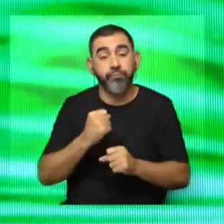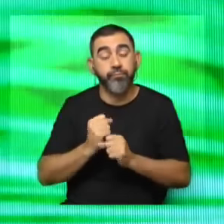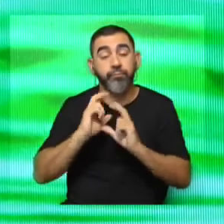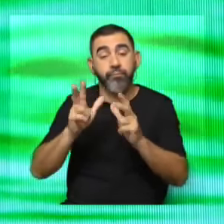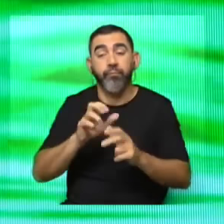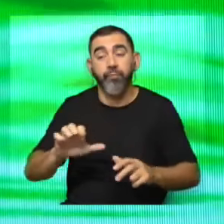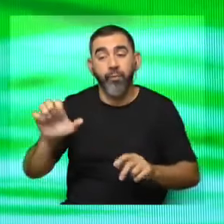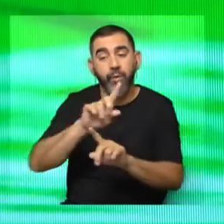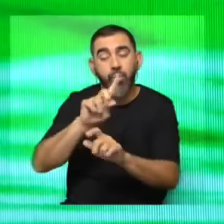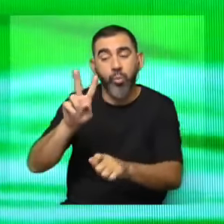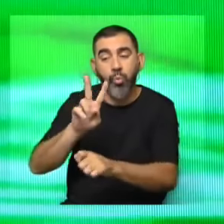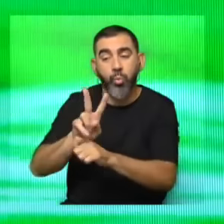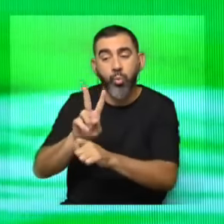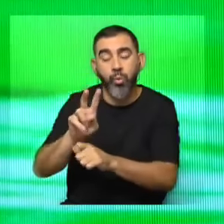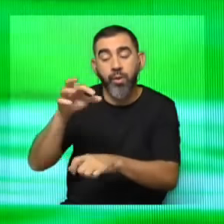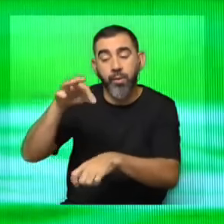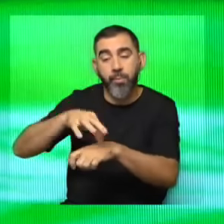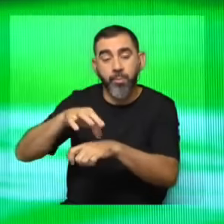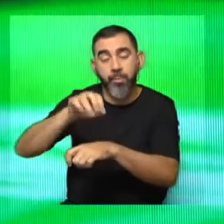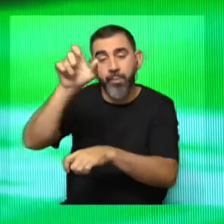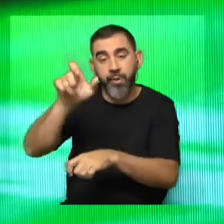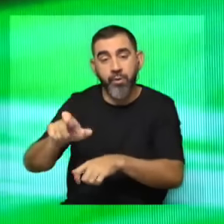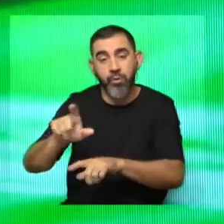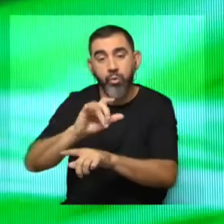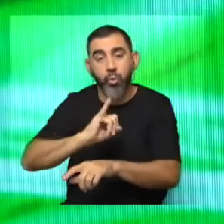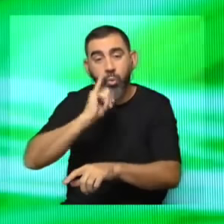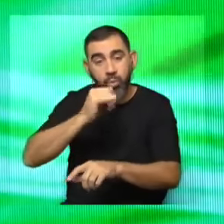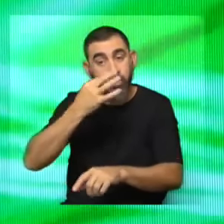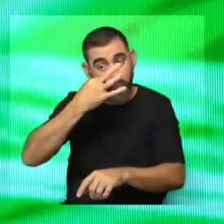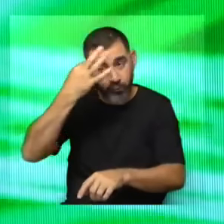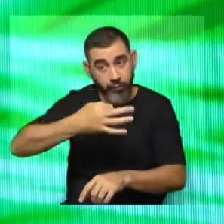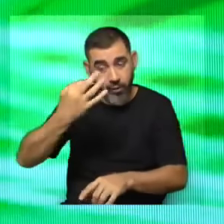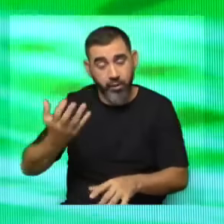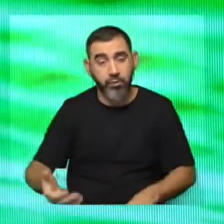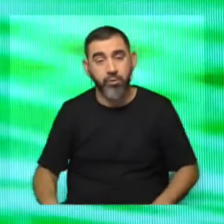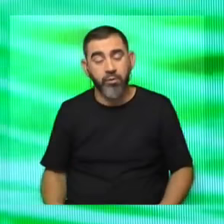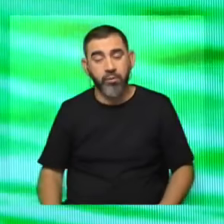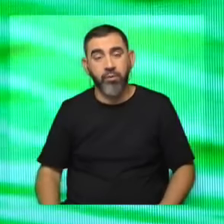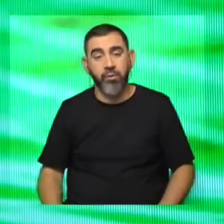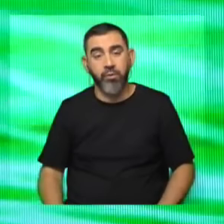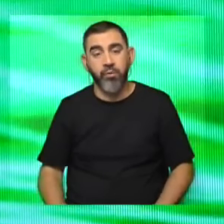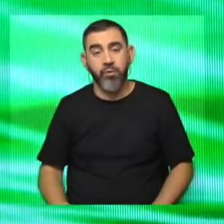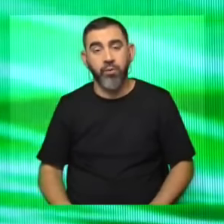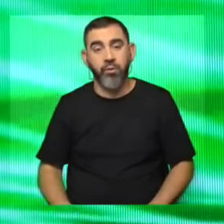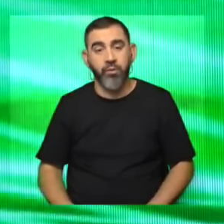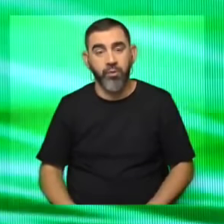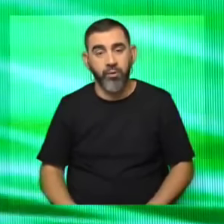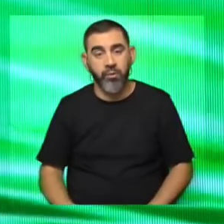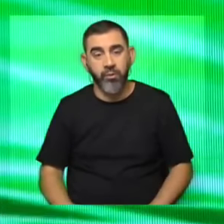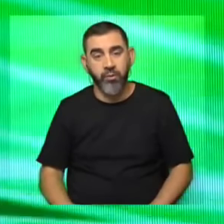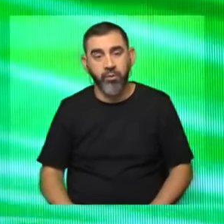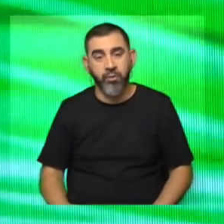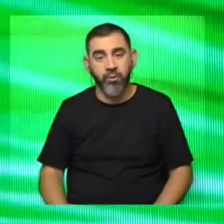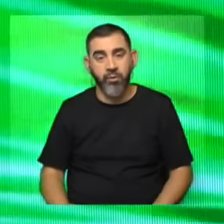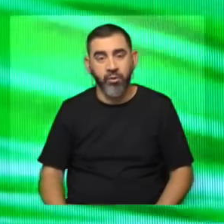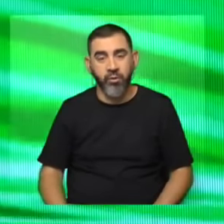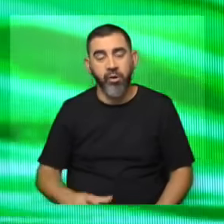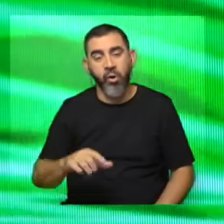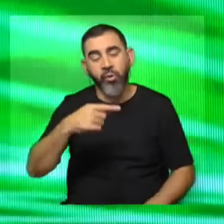empresa no cuidó a sus médicos O sea no es un relato es un dato Esto entonces este digamos hay otras